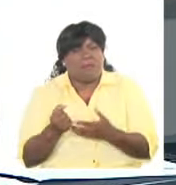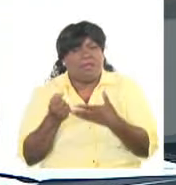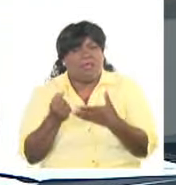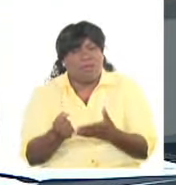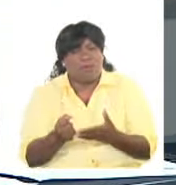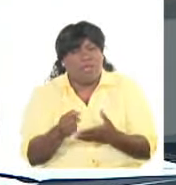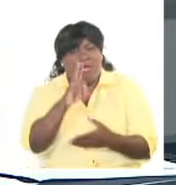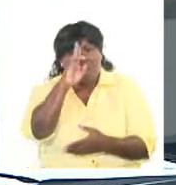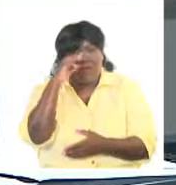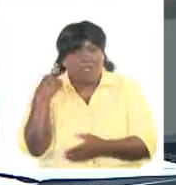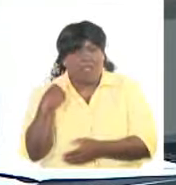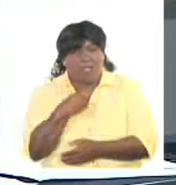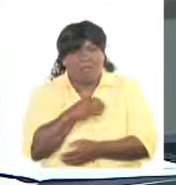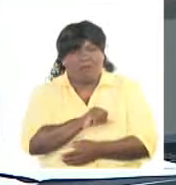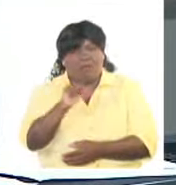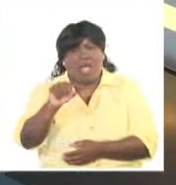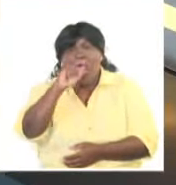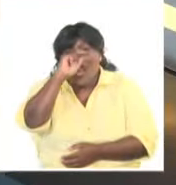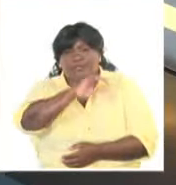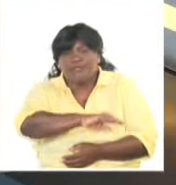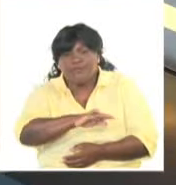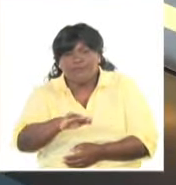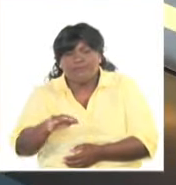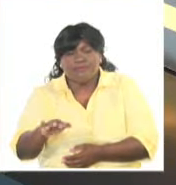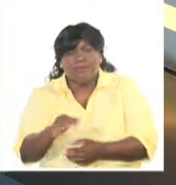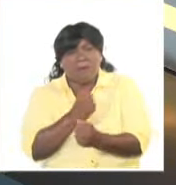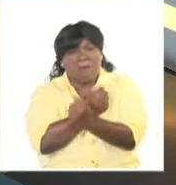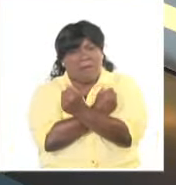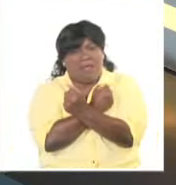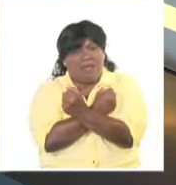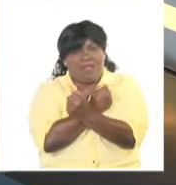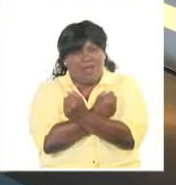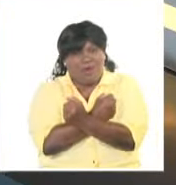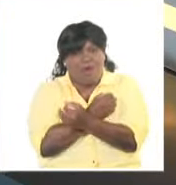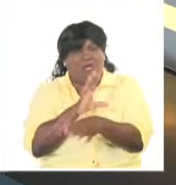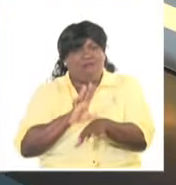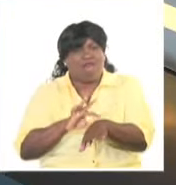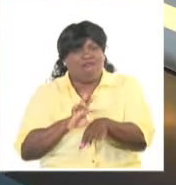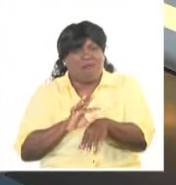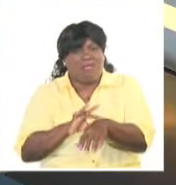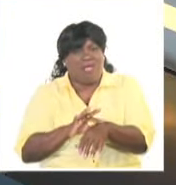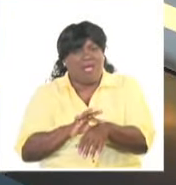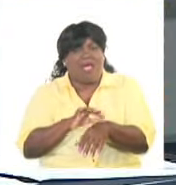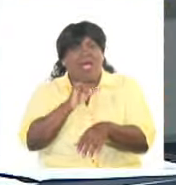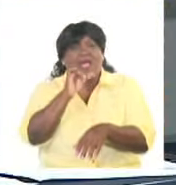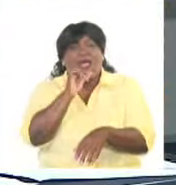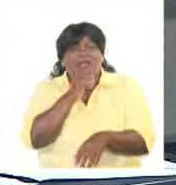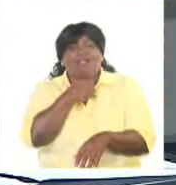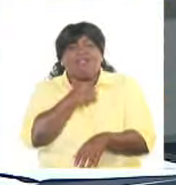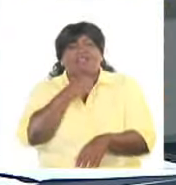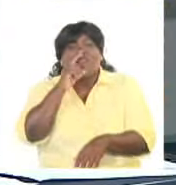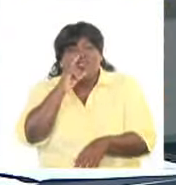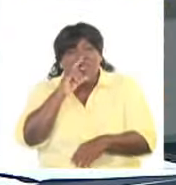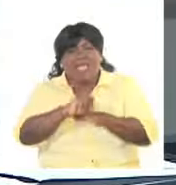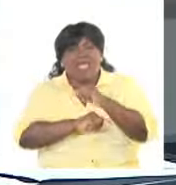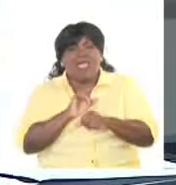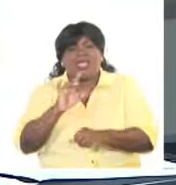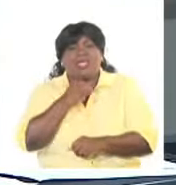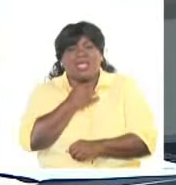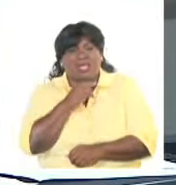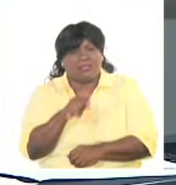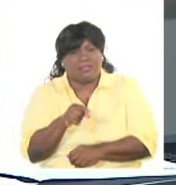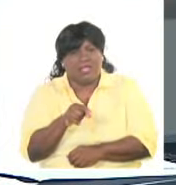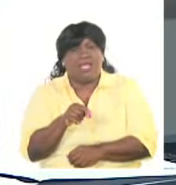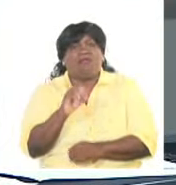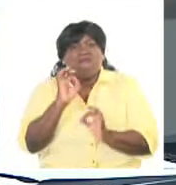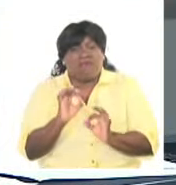incluyendo sobre todo los niños, por el peligro que entraña el dengue. Es cierto que el oropouche te derrumba, como dicen las